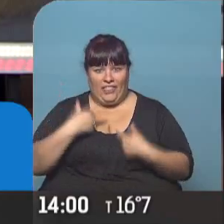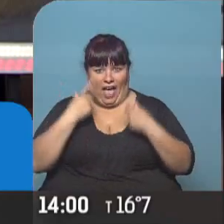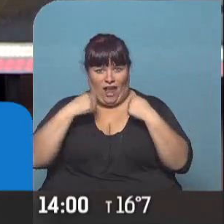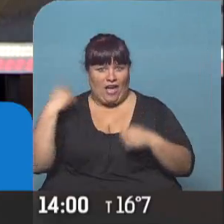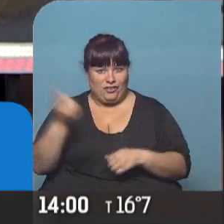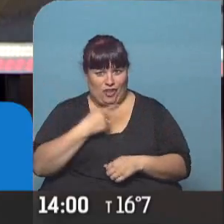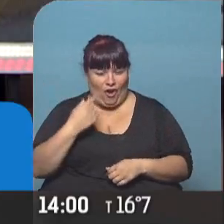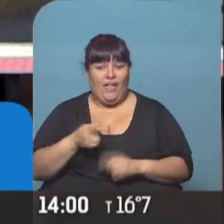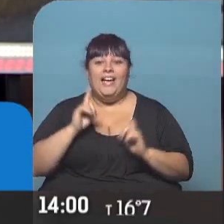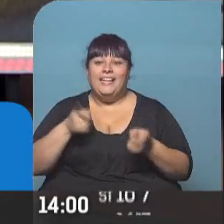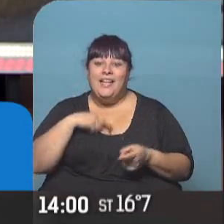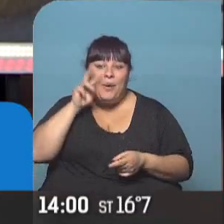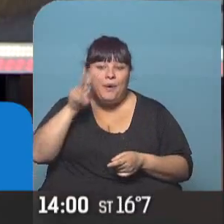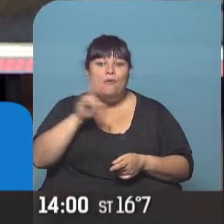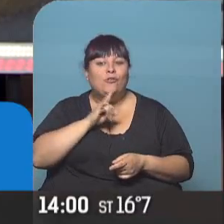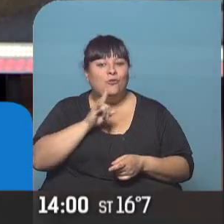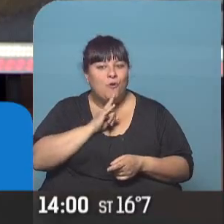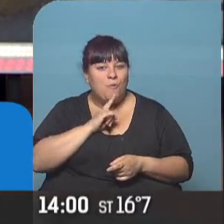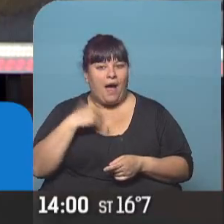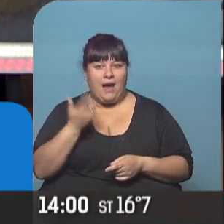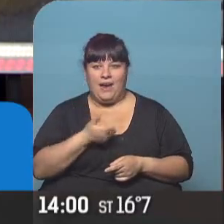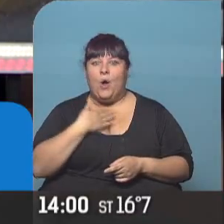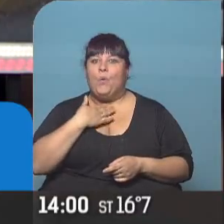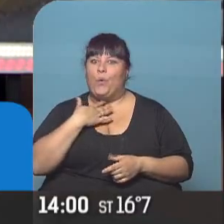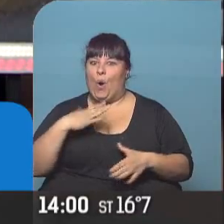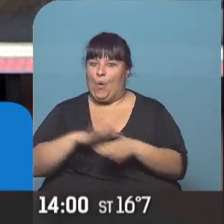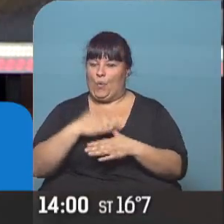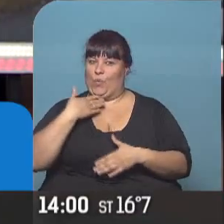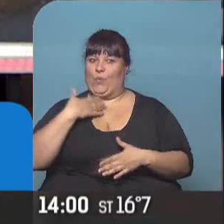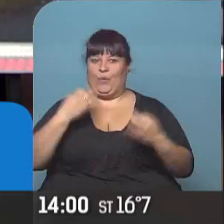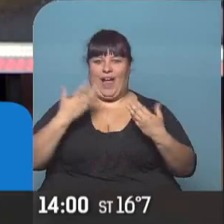y lo que vemos que en tucumán hay todas muy buenas voces